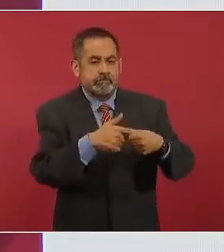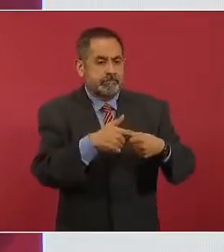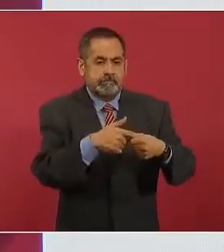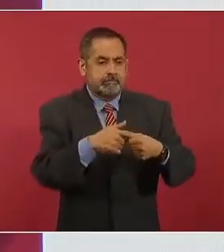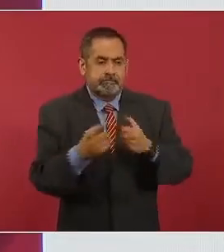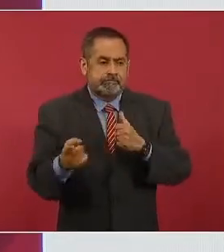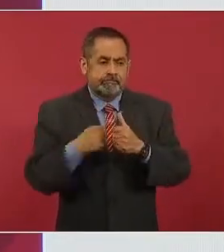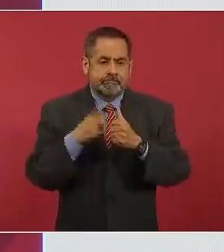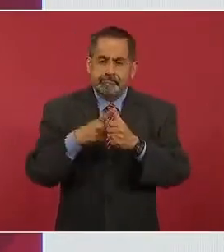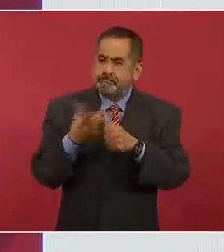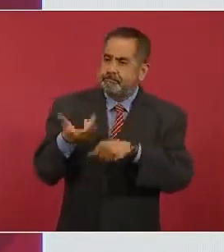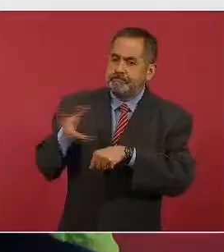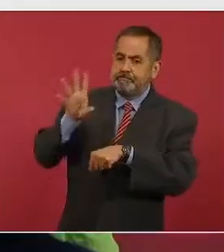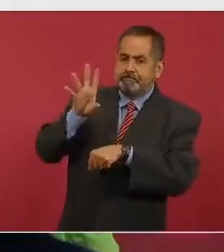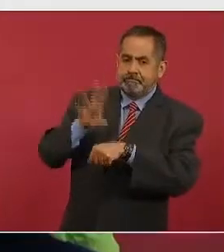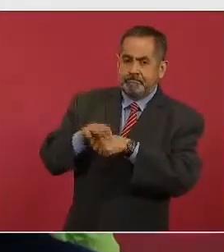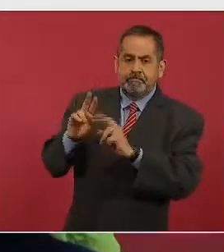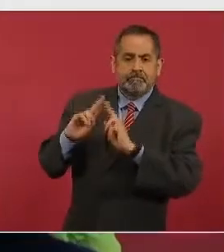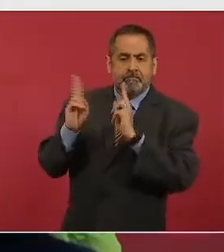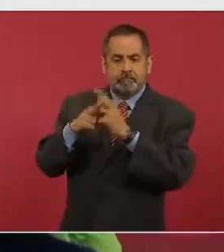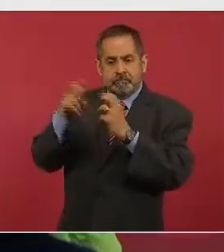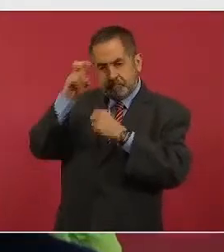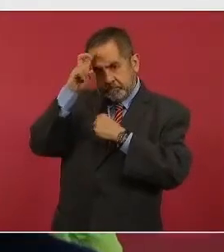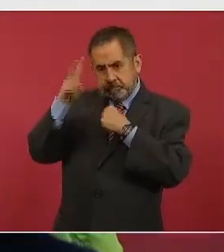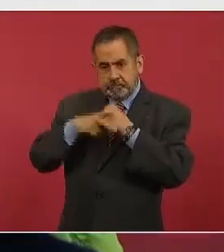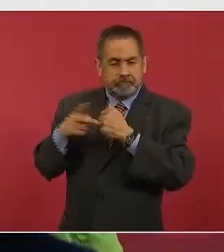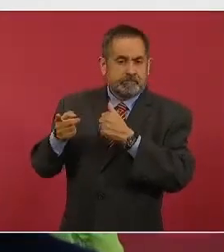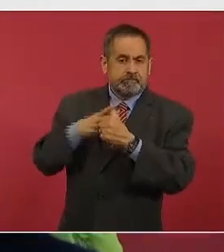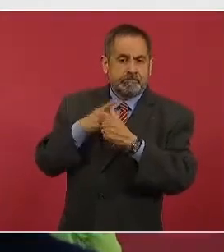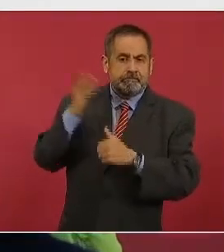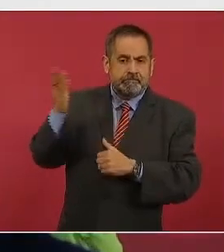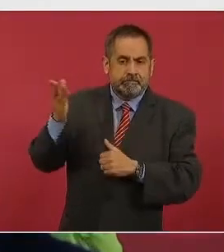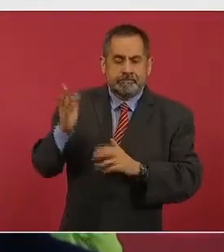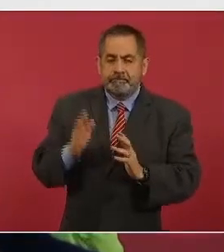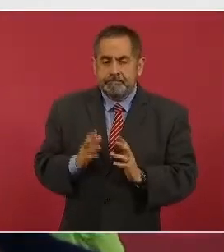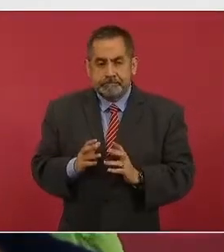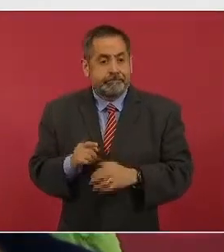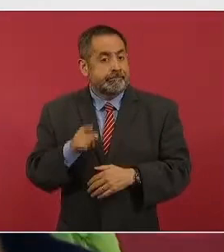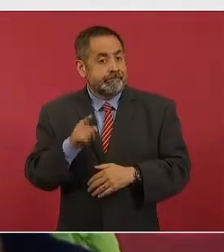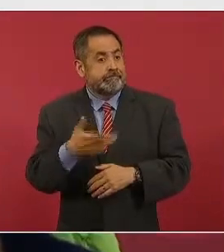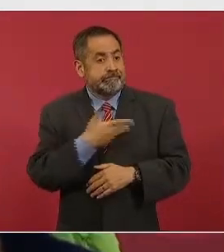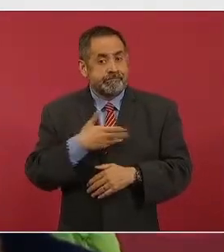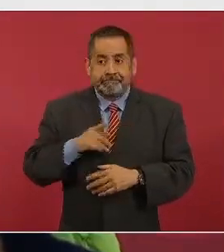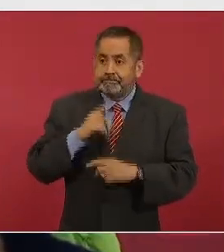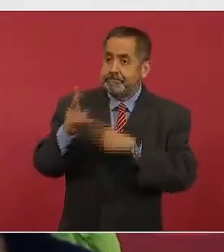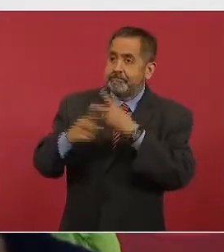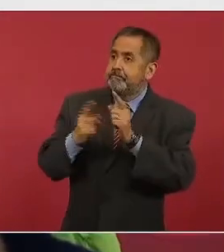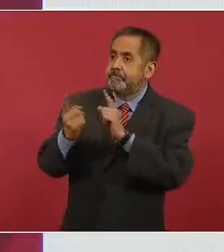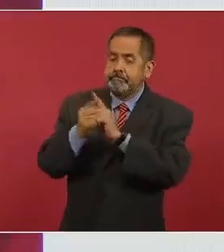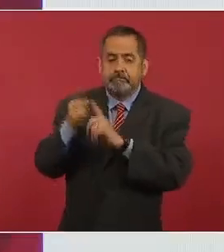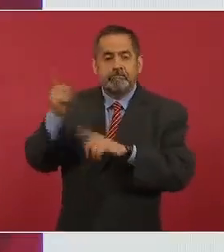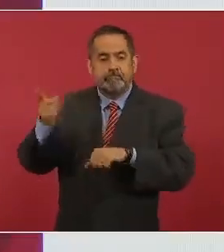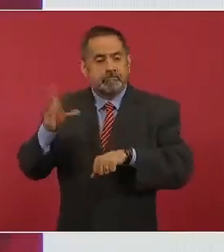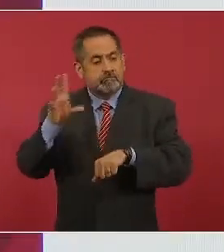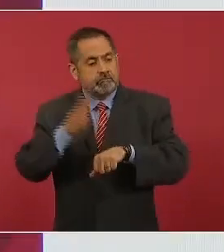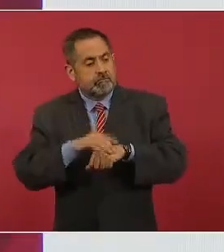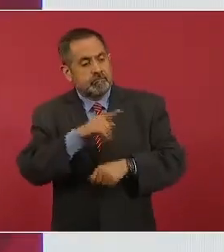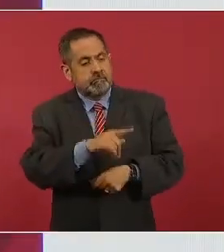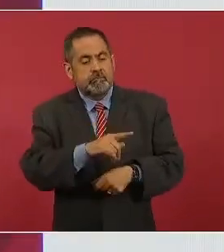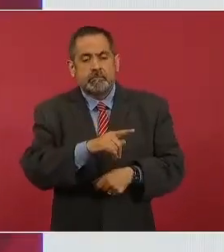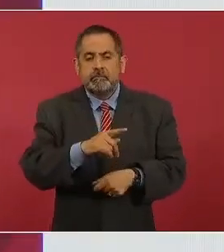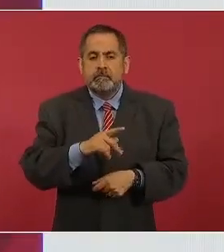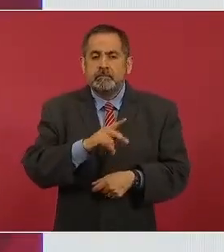que autorizar la Unión Europea. Entonces fue y le autorizaron a Portugal y a